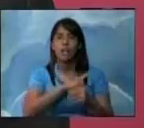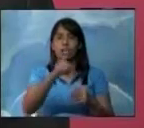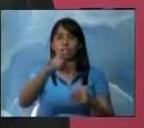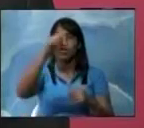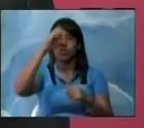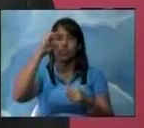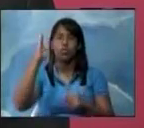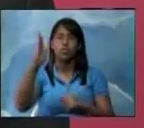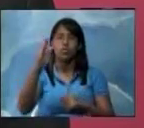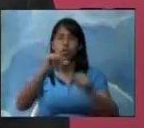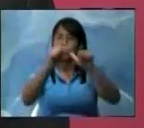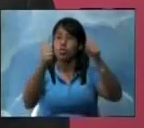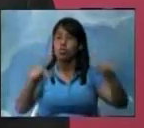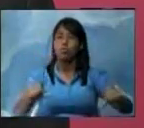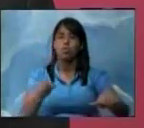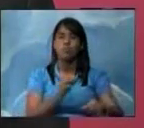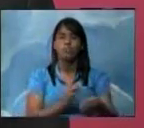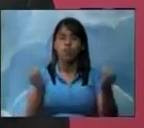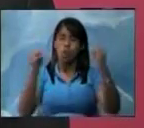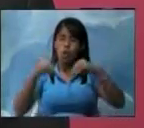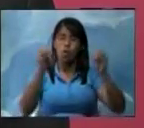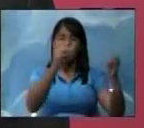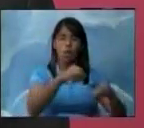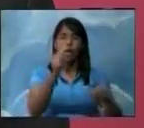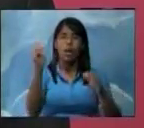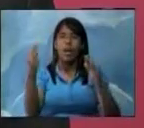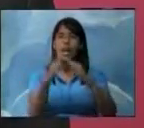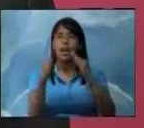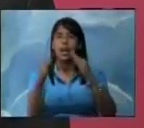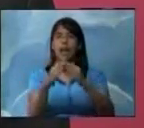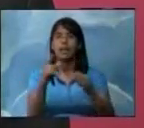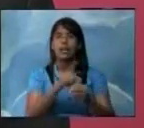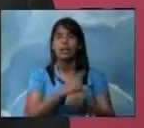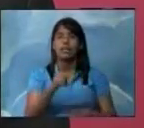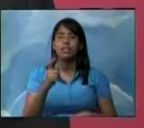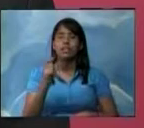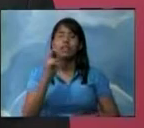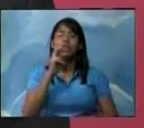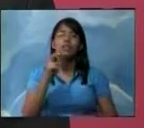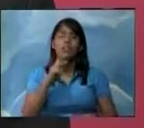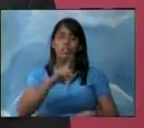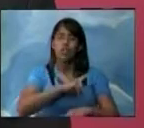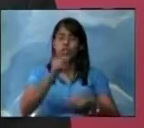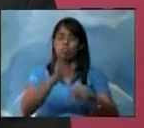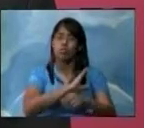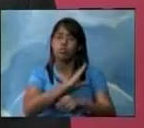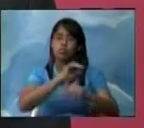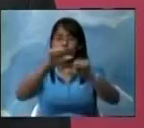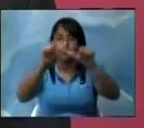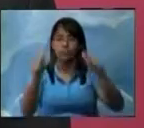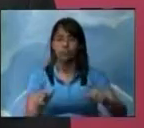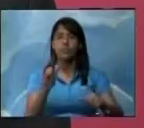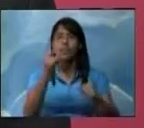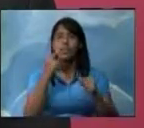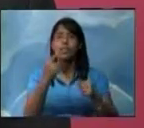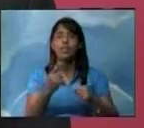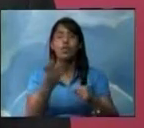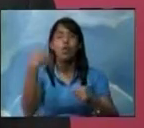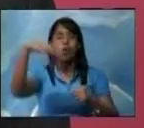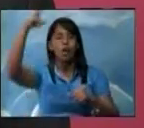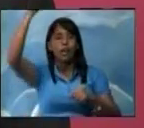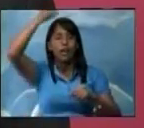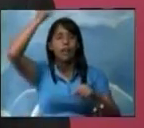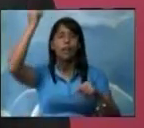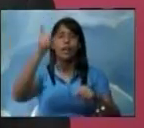Dios, y colocó los utensilios en la casa del tesoro de su Dios. Y dijo el rey